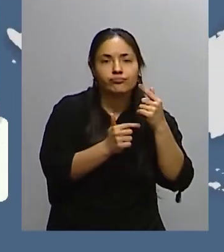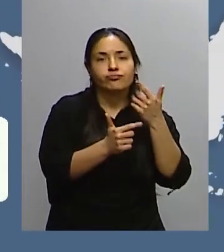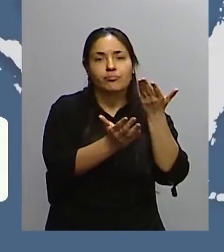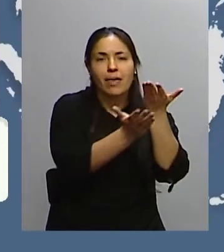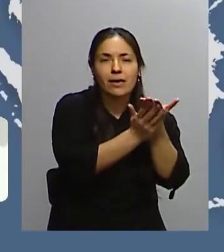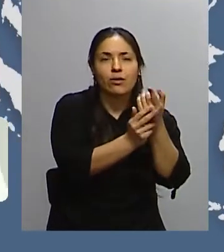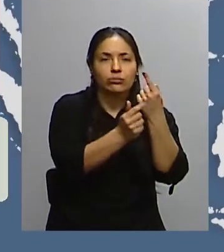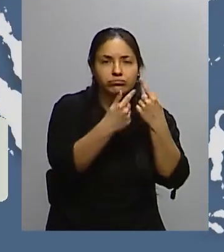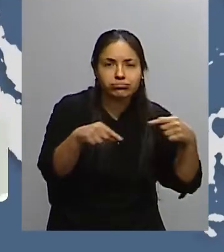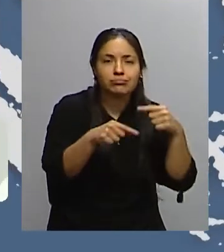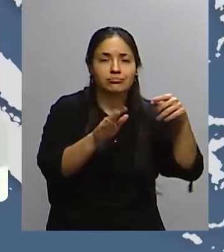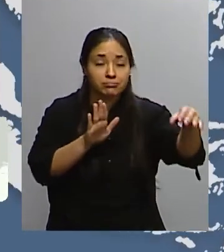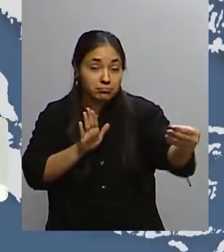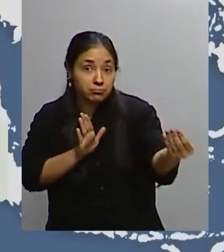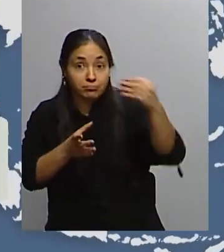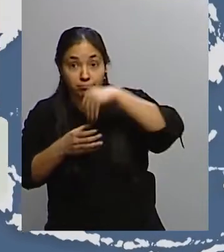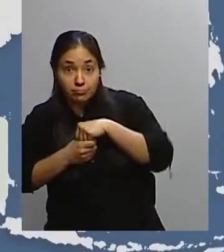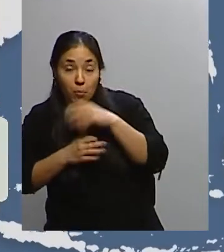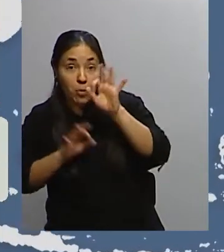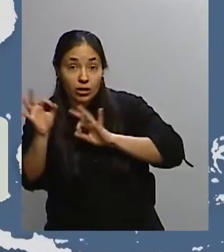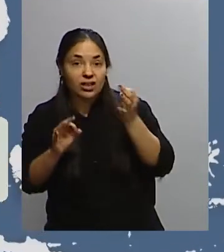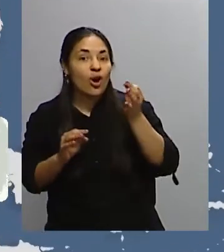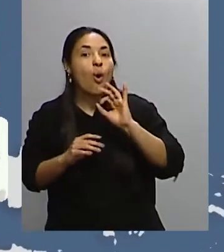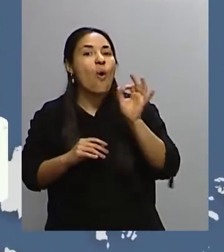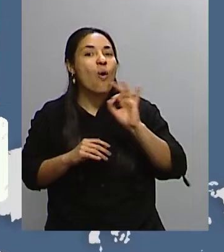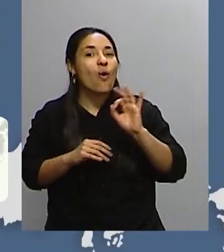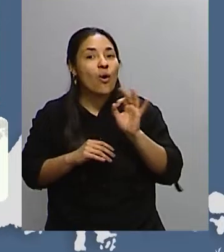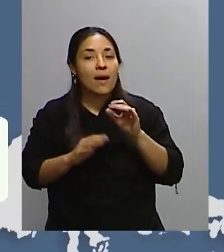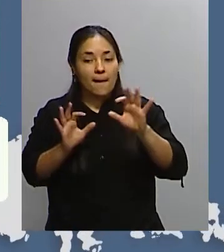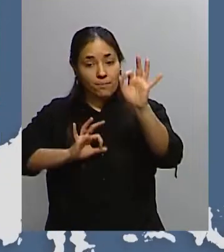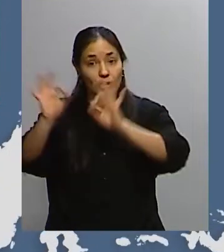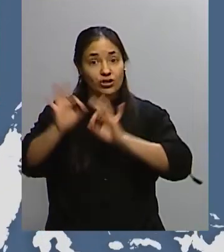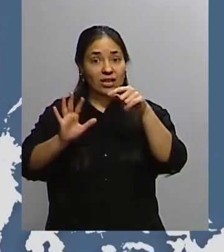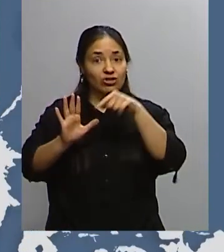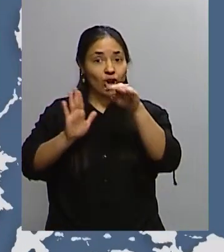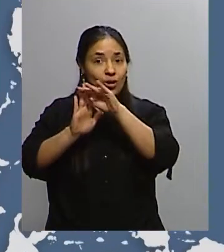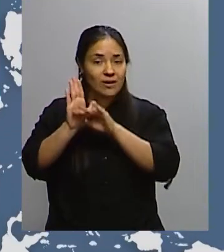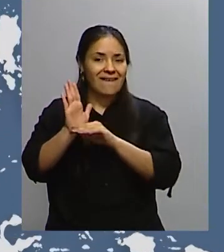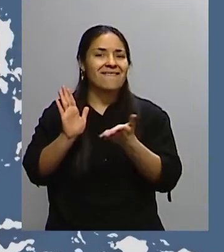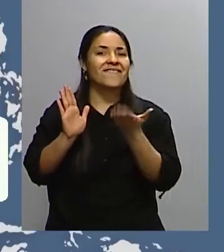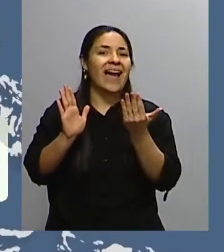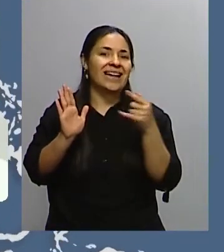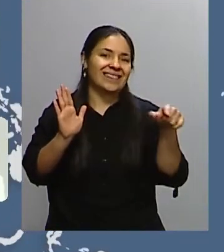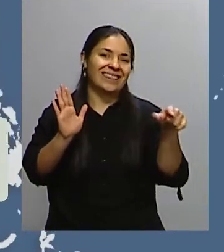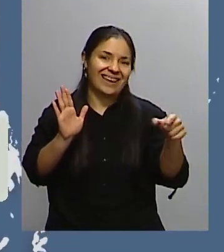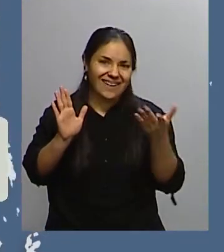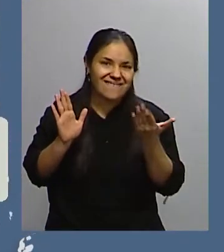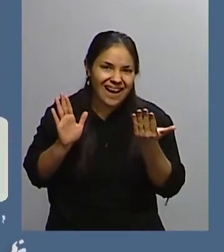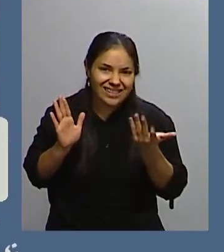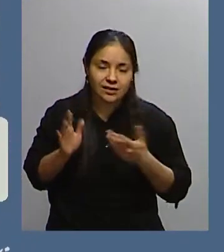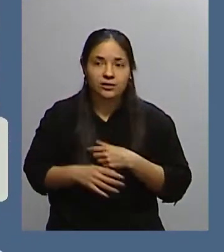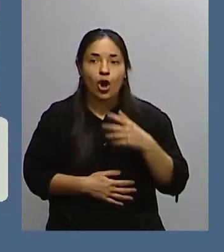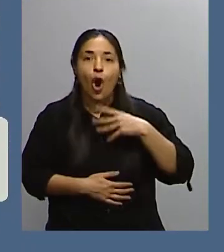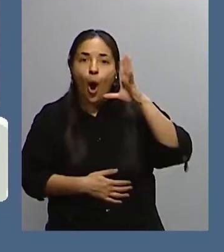o todavía con este proyecto quedarían cuentas pendientes. Mi opinión es que en general el proyecto de